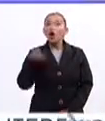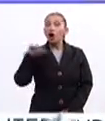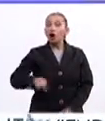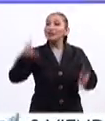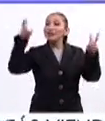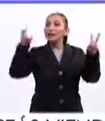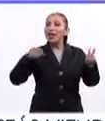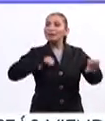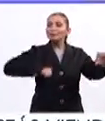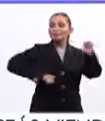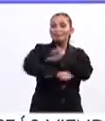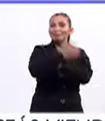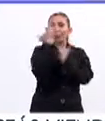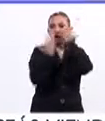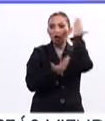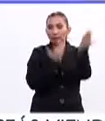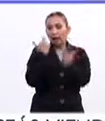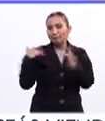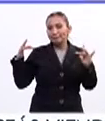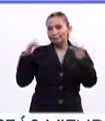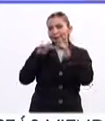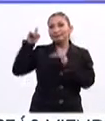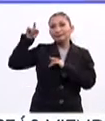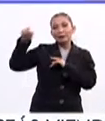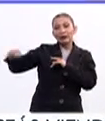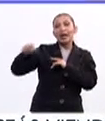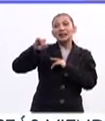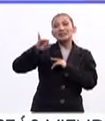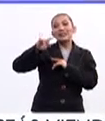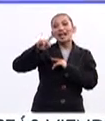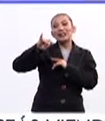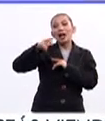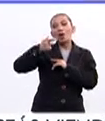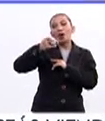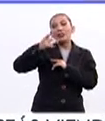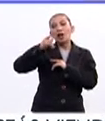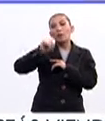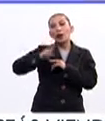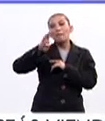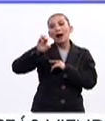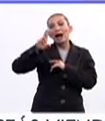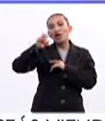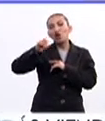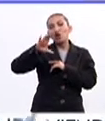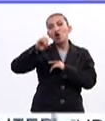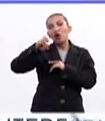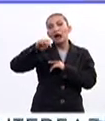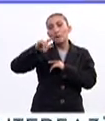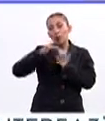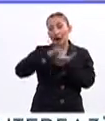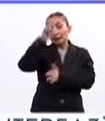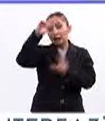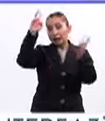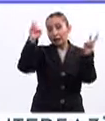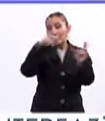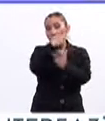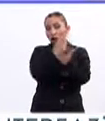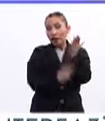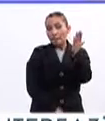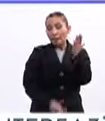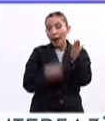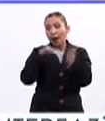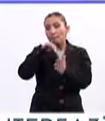Y hoy en nuestra sección de movilidad académica nos enlazamos con Ciania Guadalupe Barrón Ocampo, quien gracias al programa de